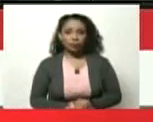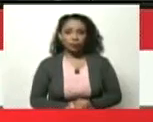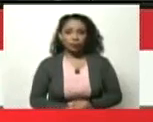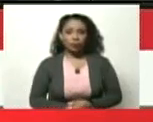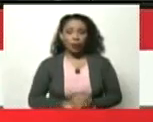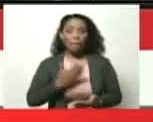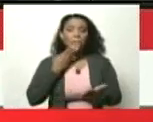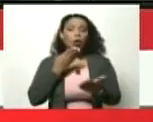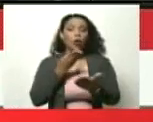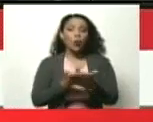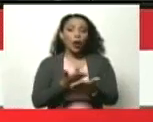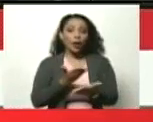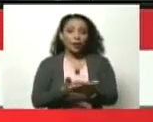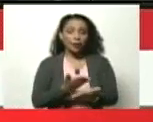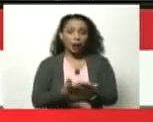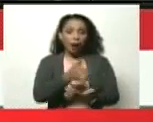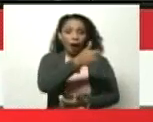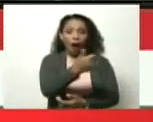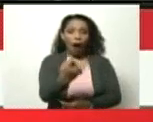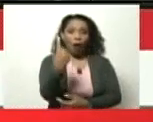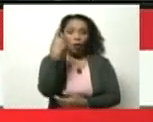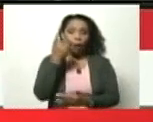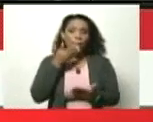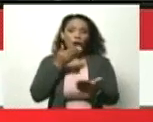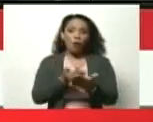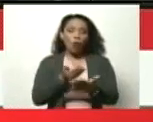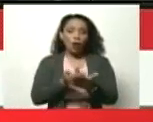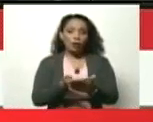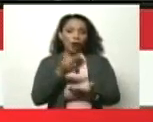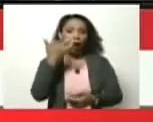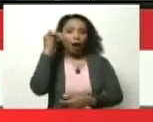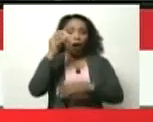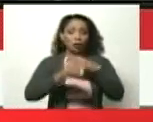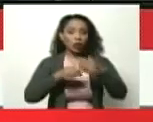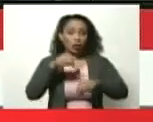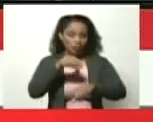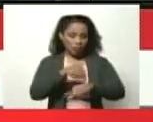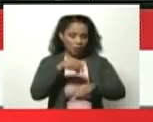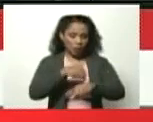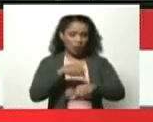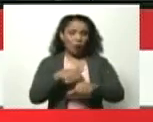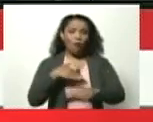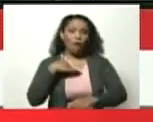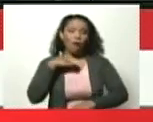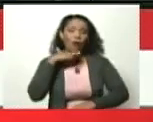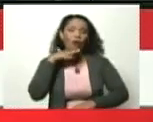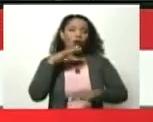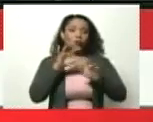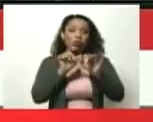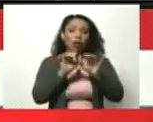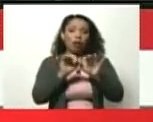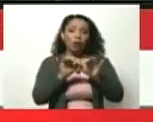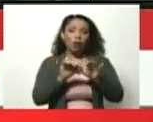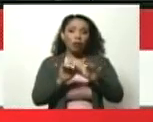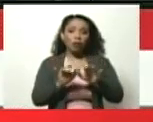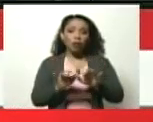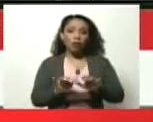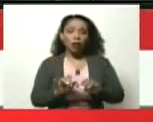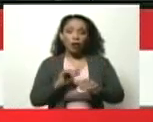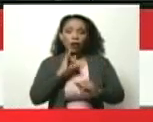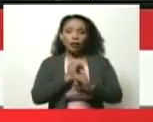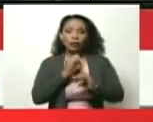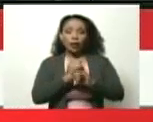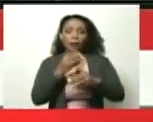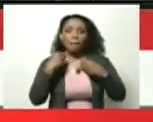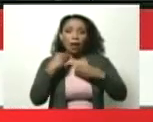sus propuestas, cada una de esas propuestas están siendo en este momento cargadas en los sistemas correspondientes para